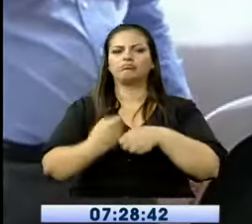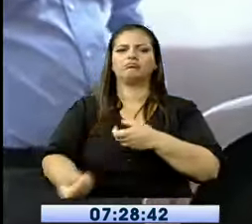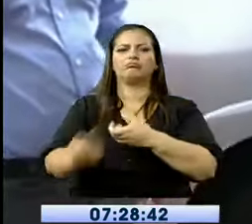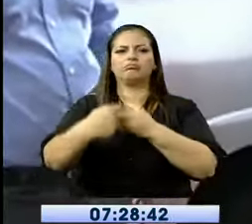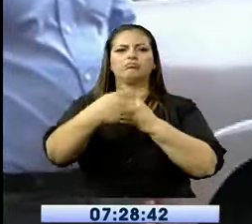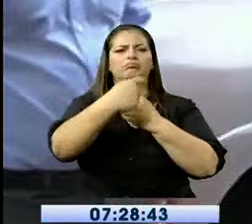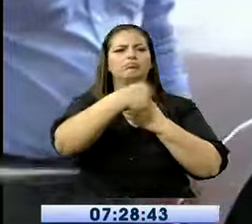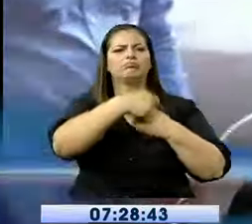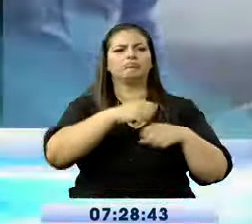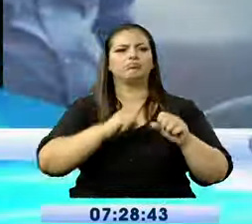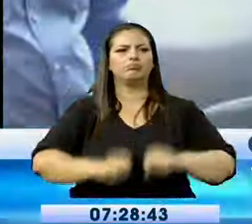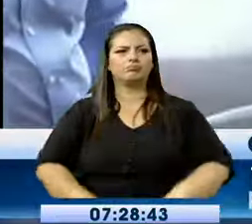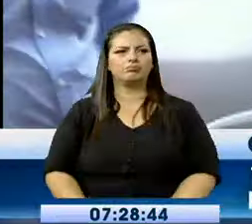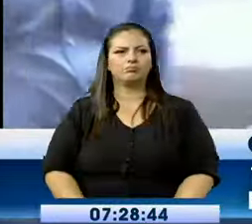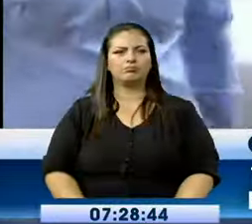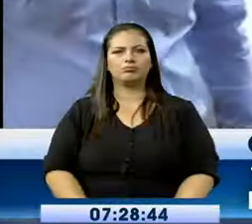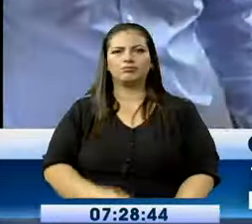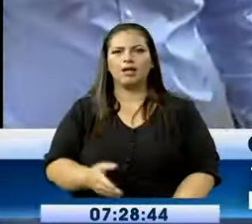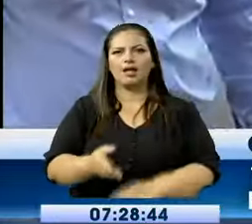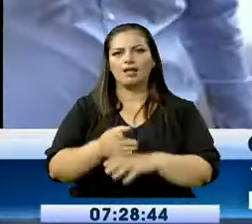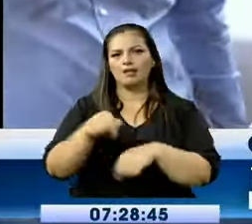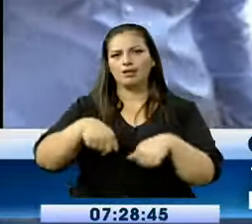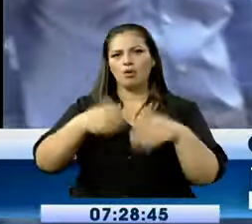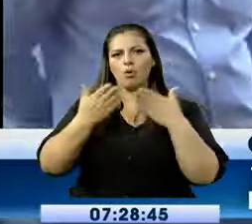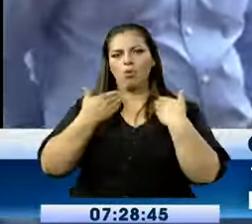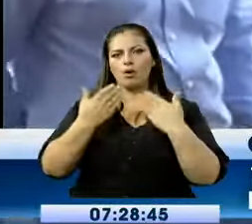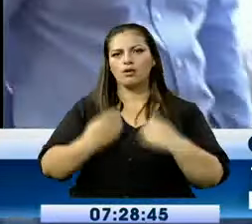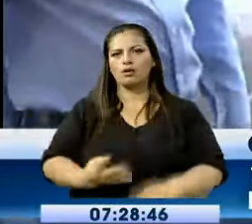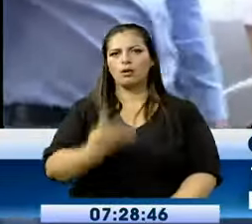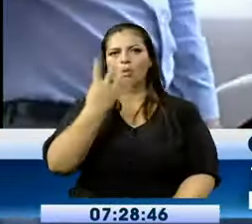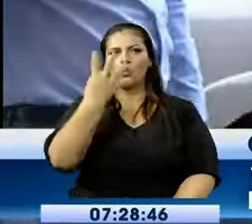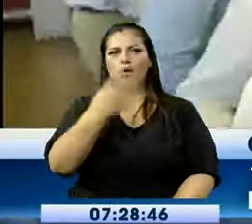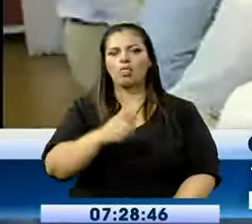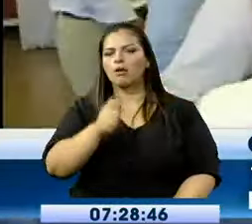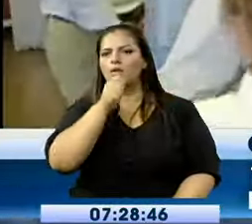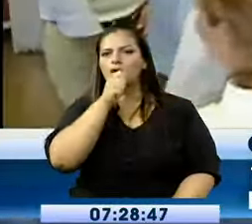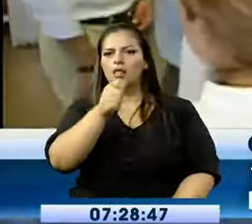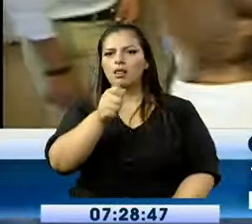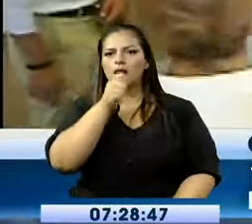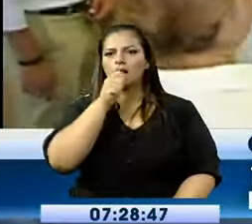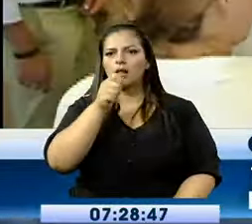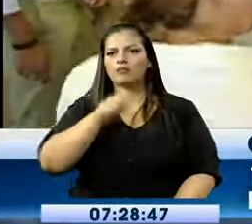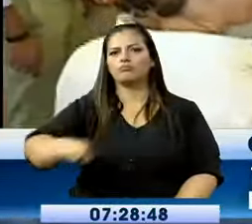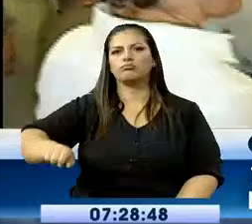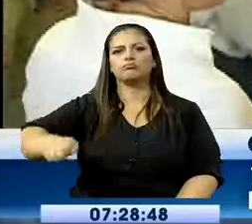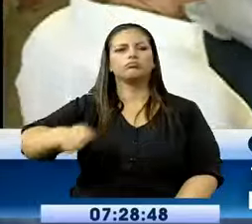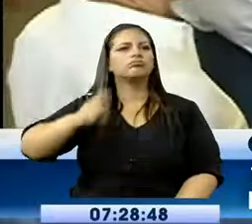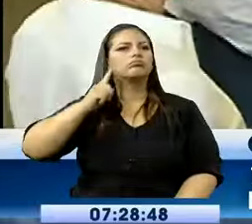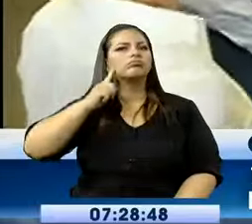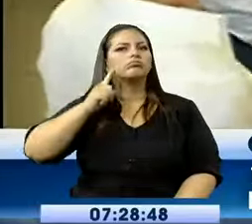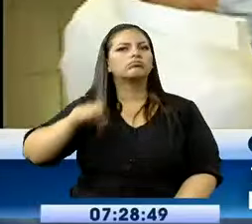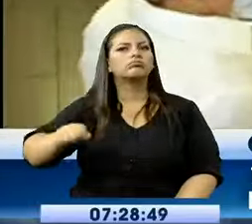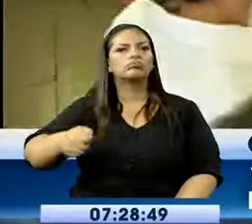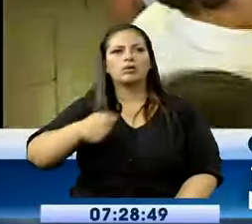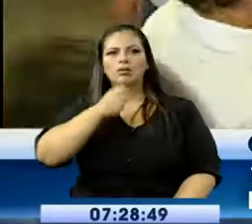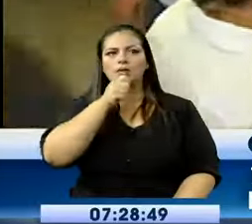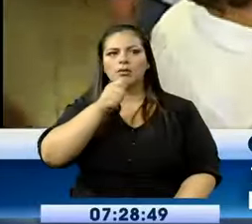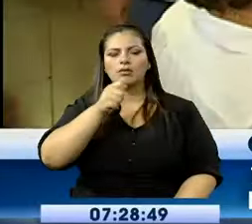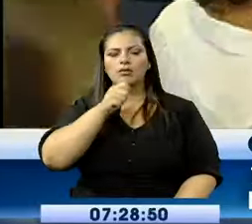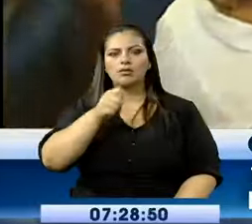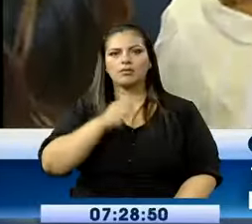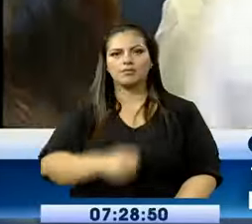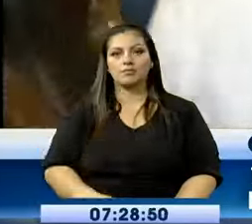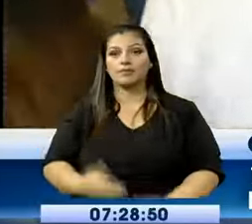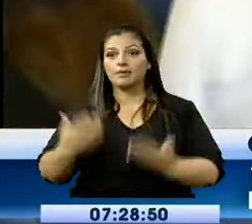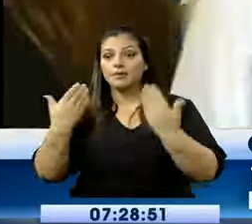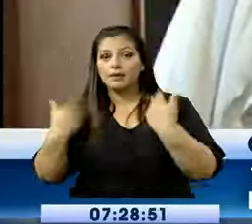Cuatro entrevistas en varias emisoras guayaquileñas antecedieron el desayuno en una tradicional dulcería de la ciudad. En el